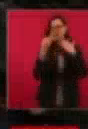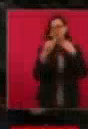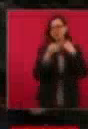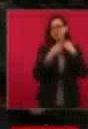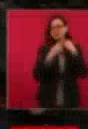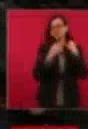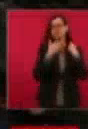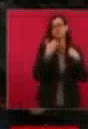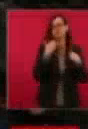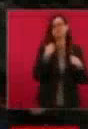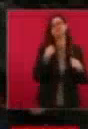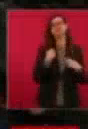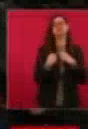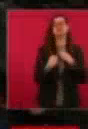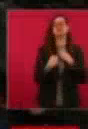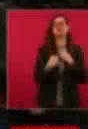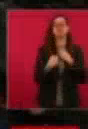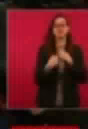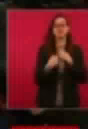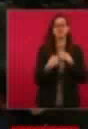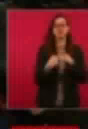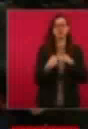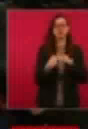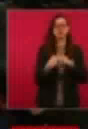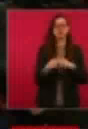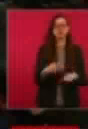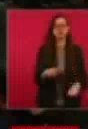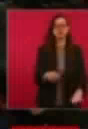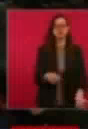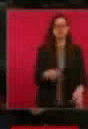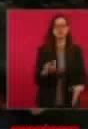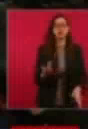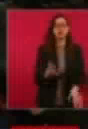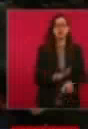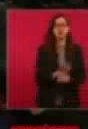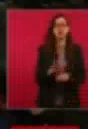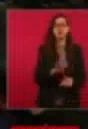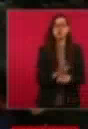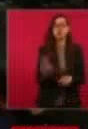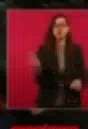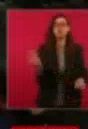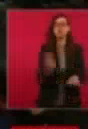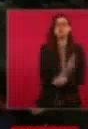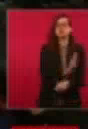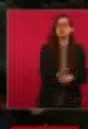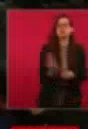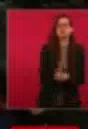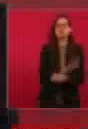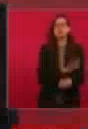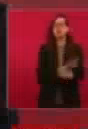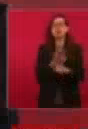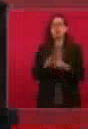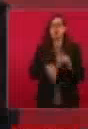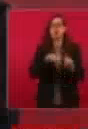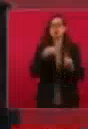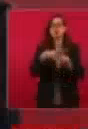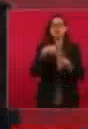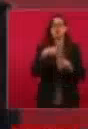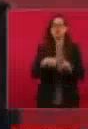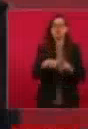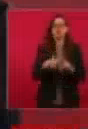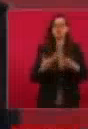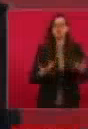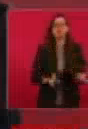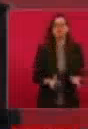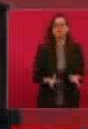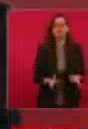Estado por el Congreso de la República y la Fiscalía de la Nación. Entonces, eso ha motivado que el día de ayer, hoy y hasta mañana se